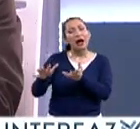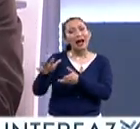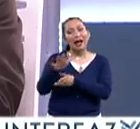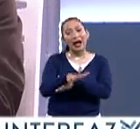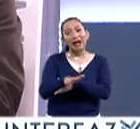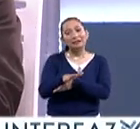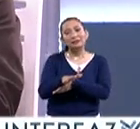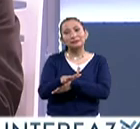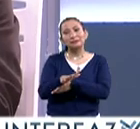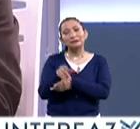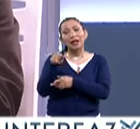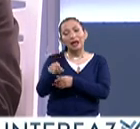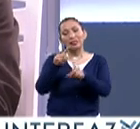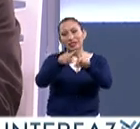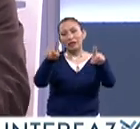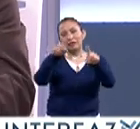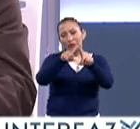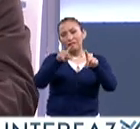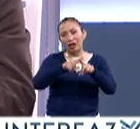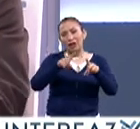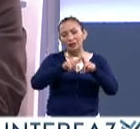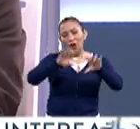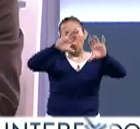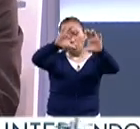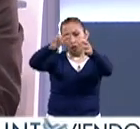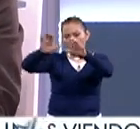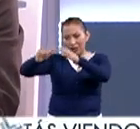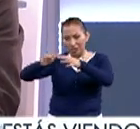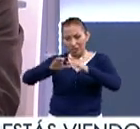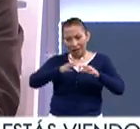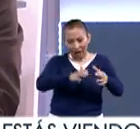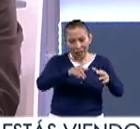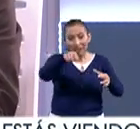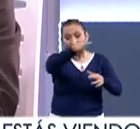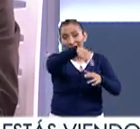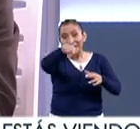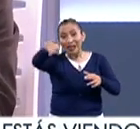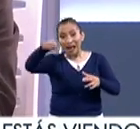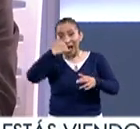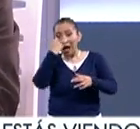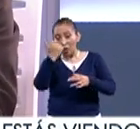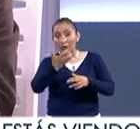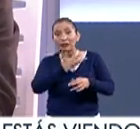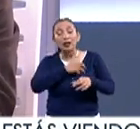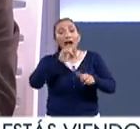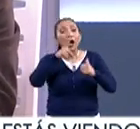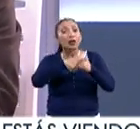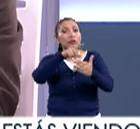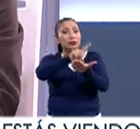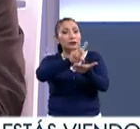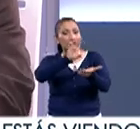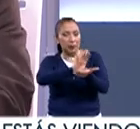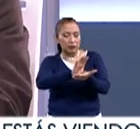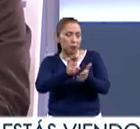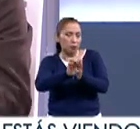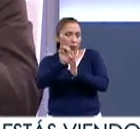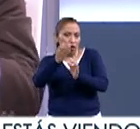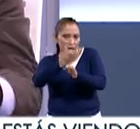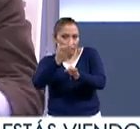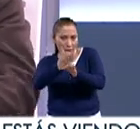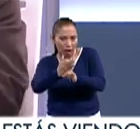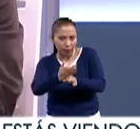que en diferentes comunidades los estudiantes que tienen alguna discapacidad, en este